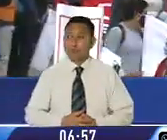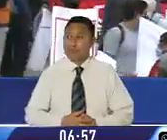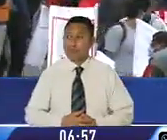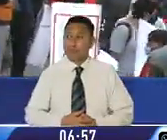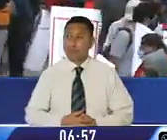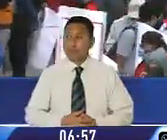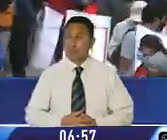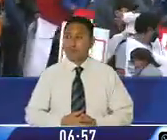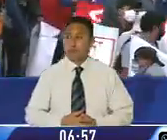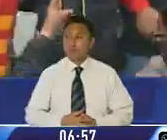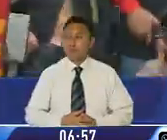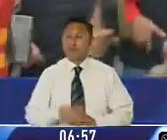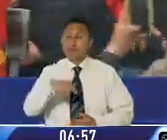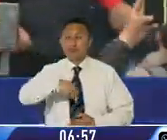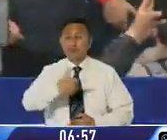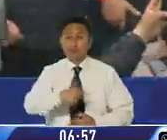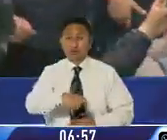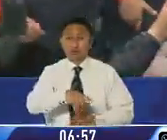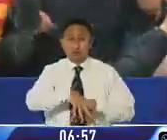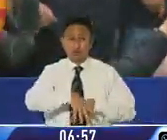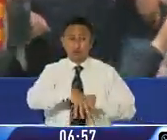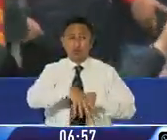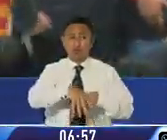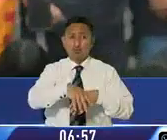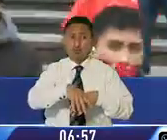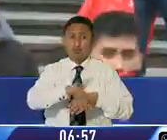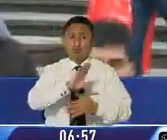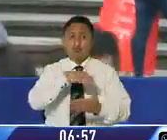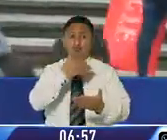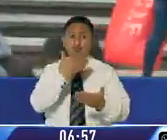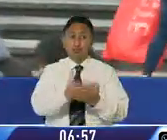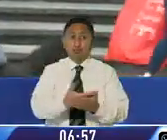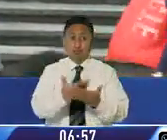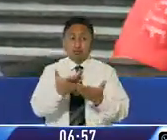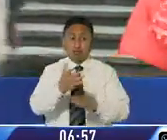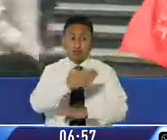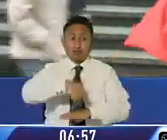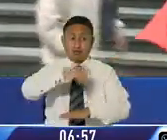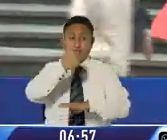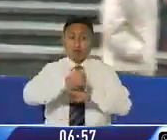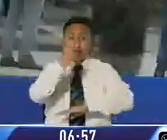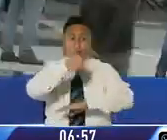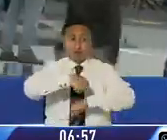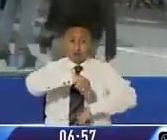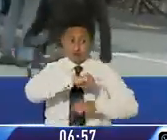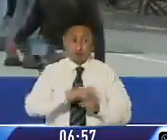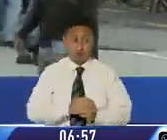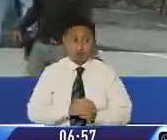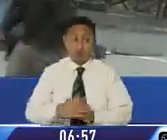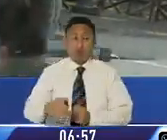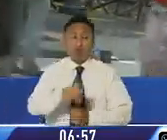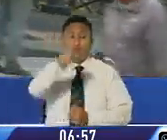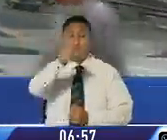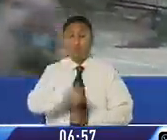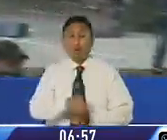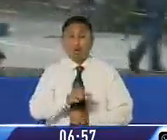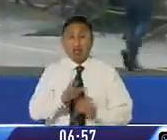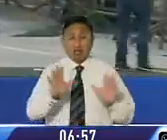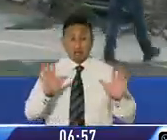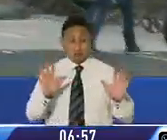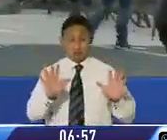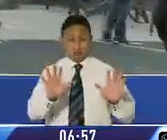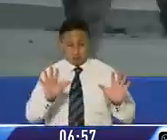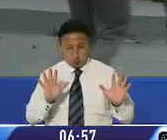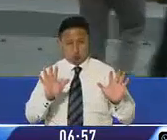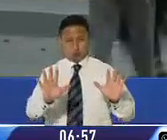En general, la marcha avanzó de manera pacífica, sin embargo, al llegar a la Plaza de Santo Domingo, los manifestantes arremetieron contra las vallas de protección